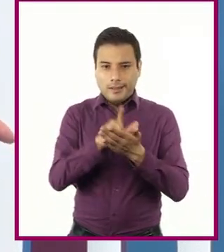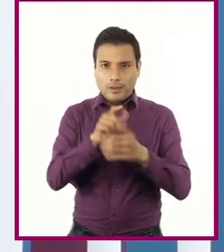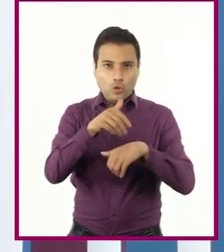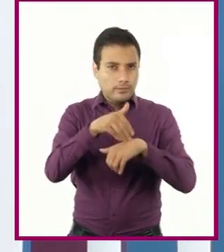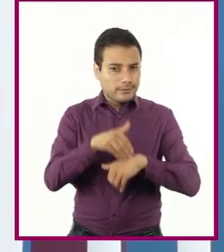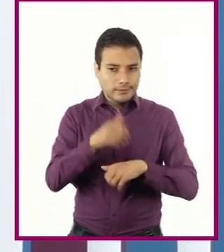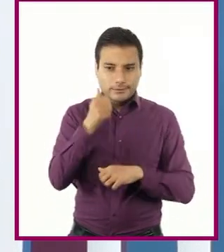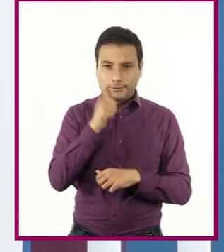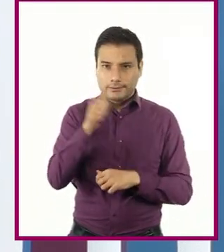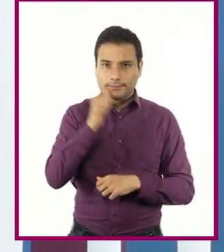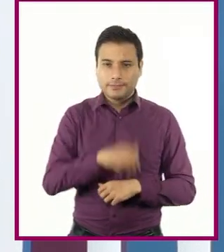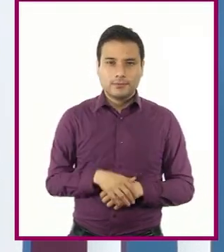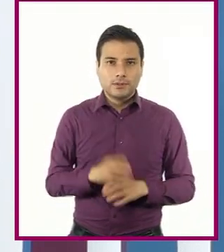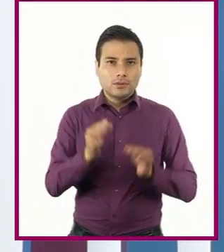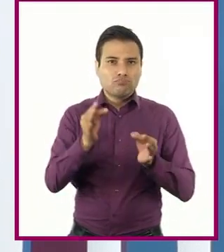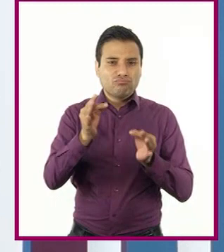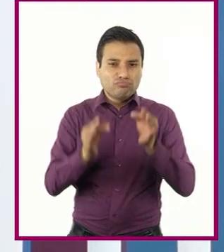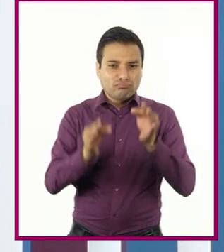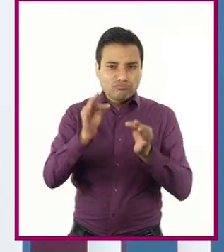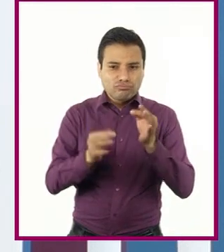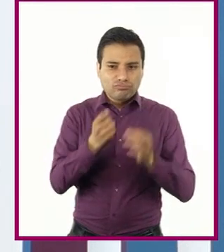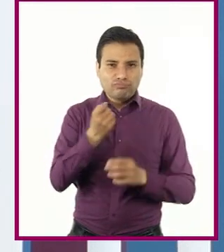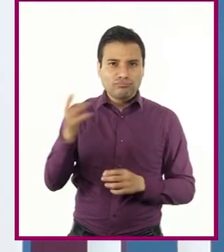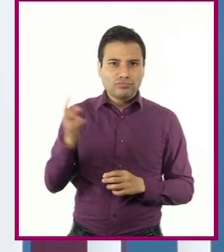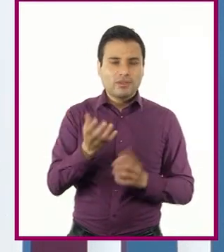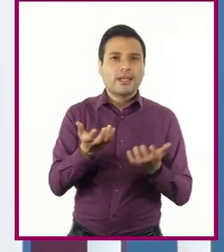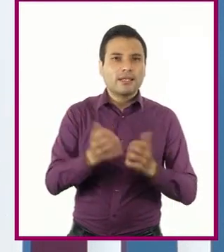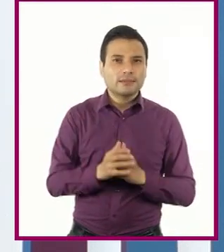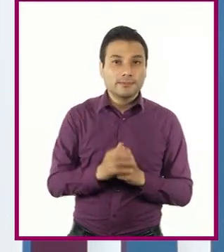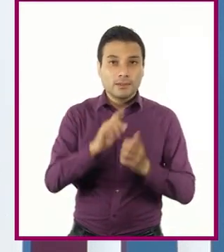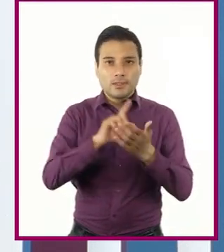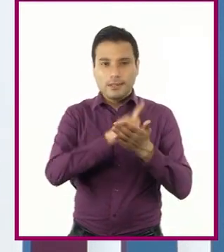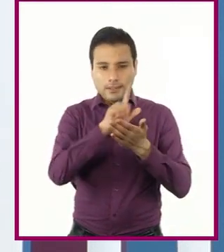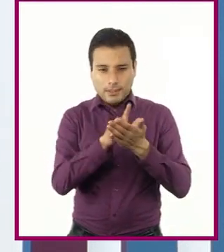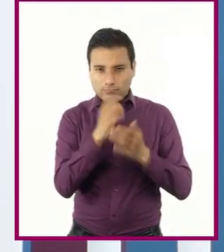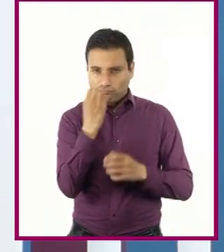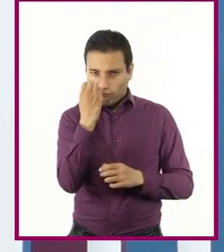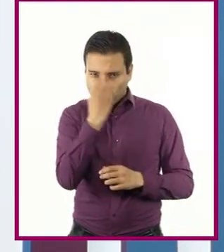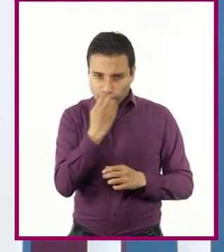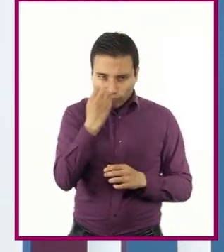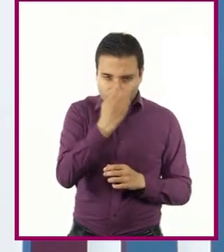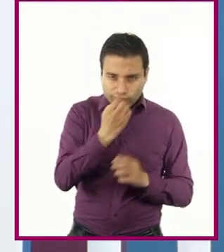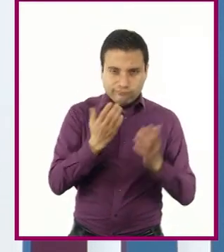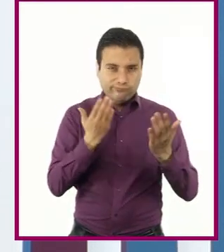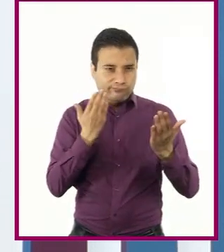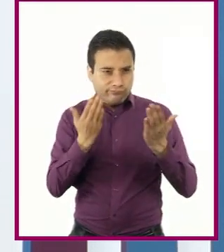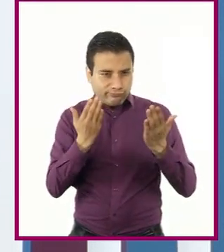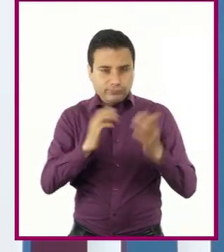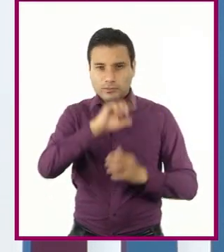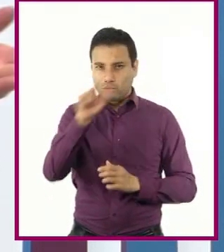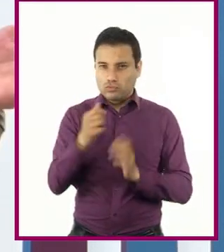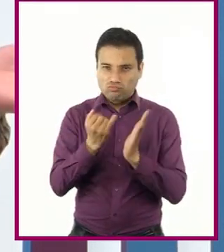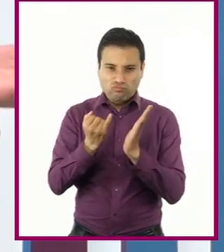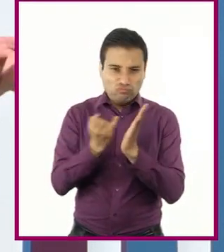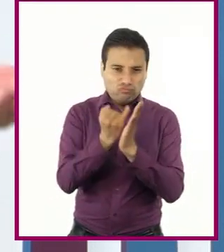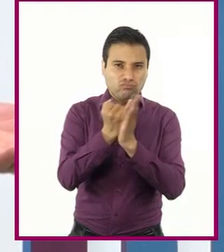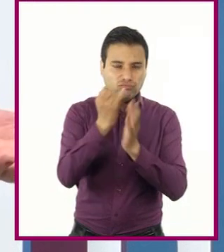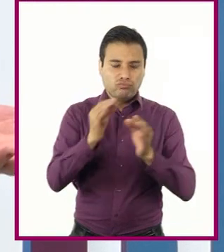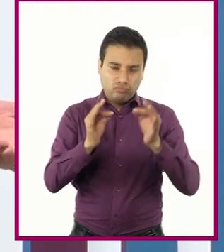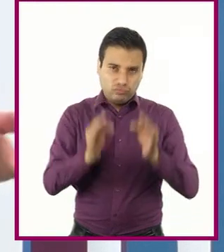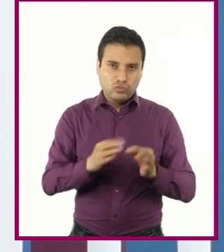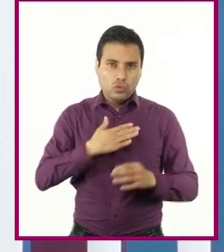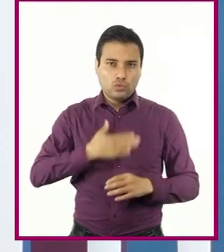judicial es el poder encargado de interpretarlas e impartir justicia. Lo ejercen la Suprema Corte